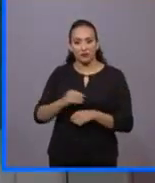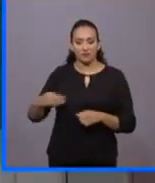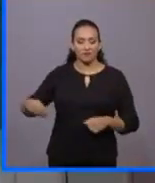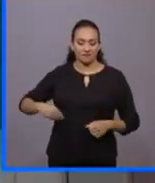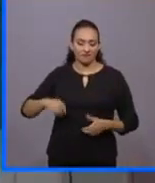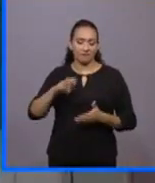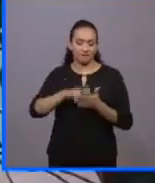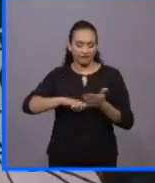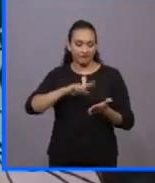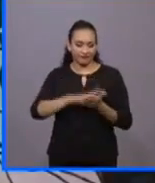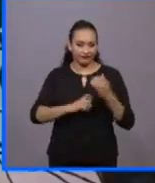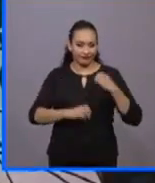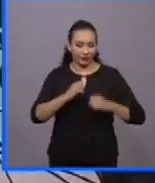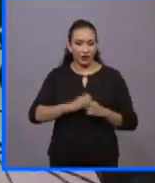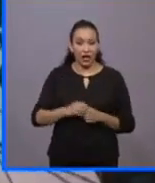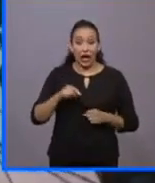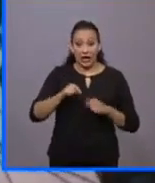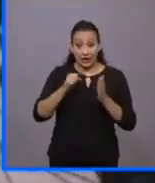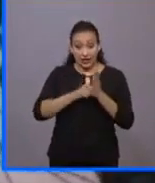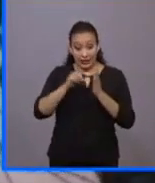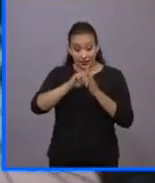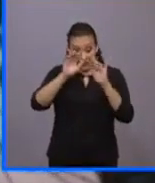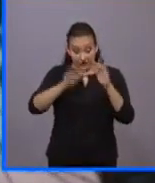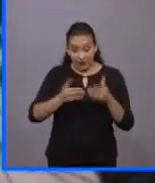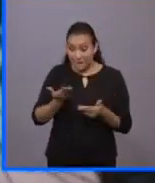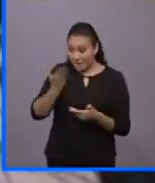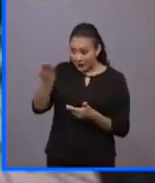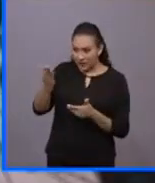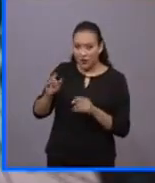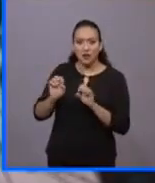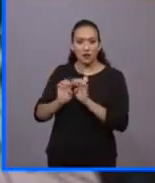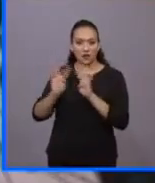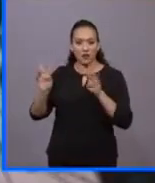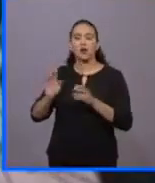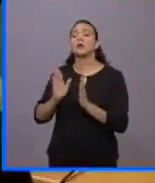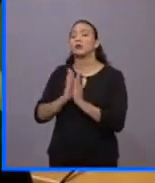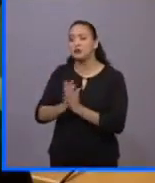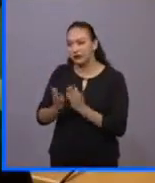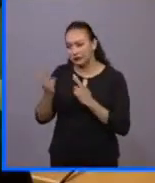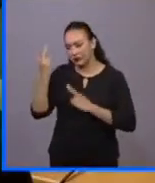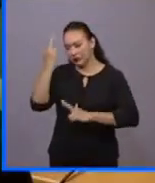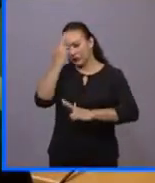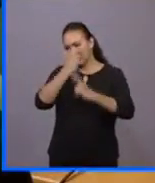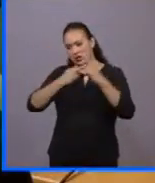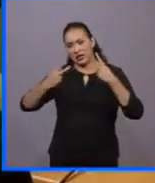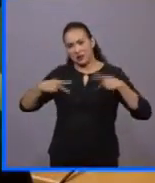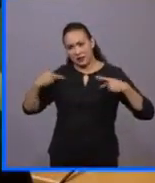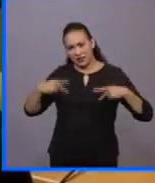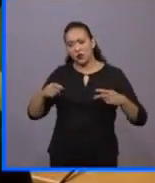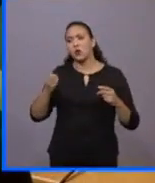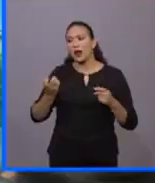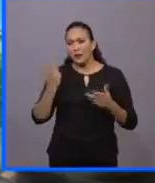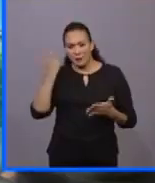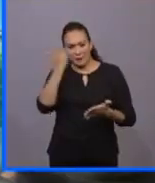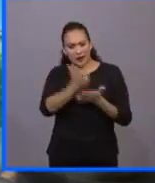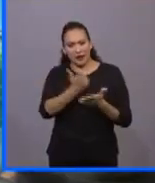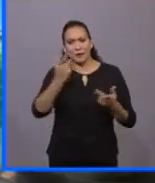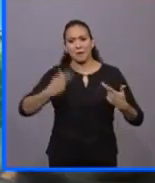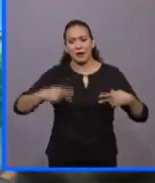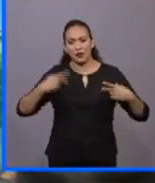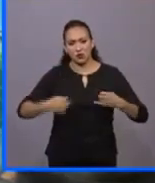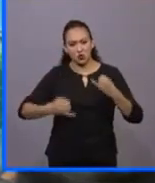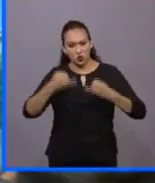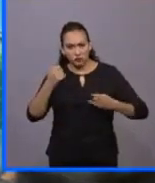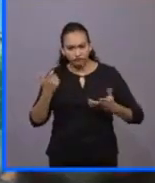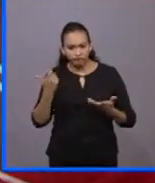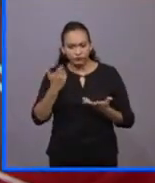reforma judicial. En la petición solicitan al Consejo individualice la cuantificación de las indemnizaciones, se